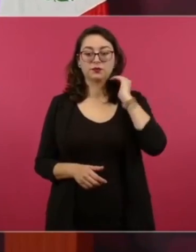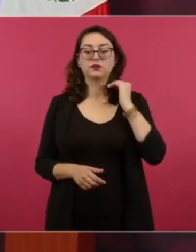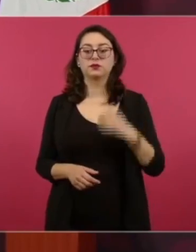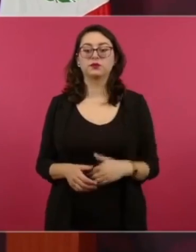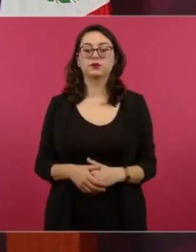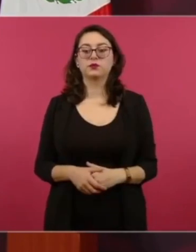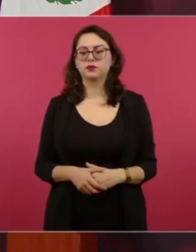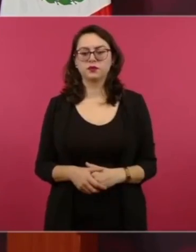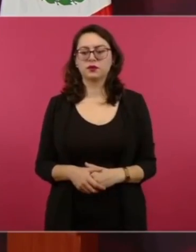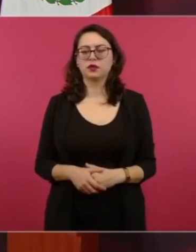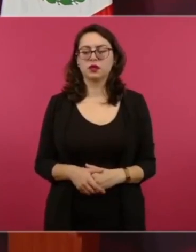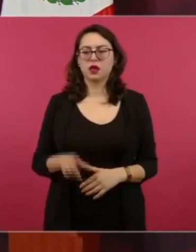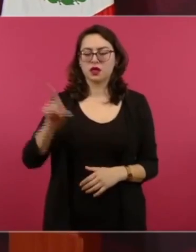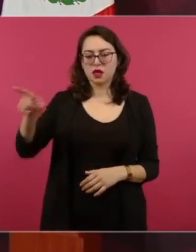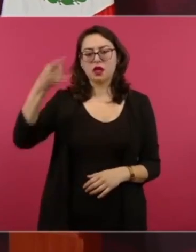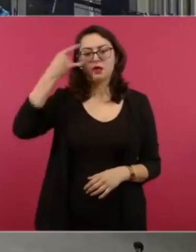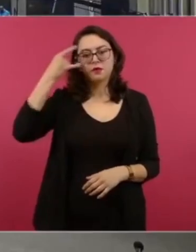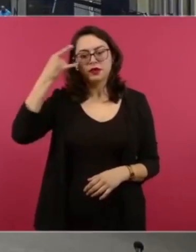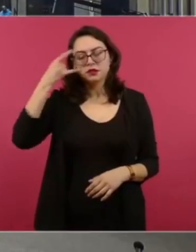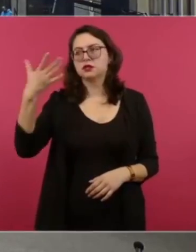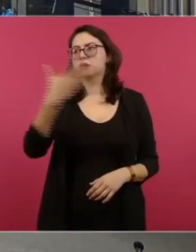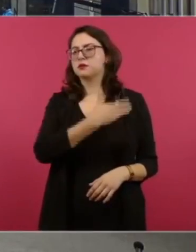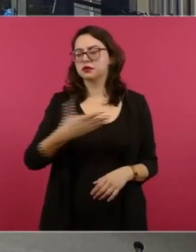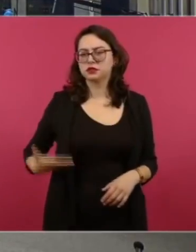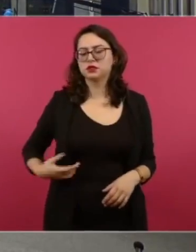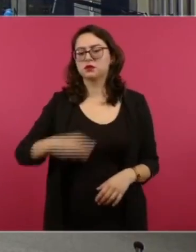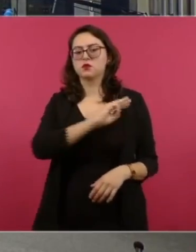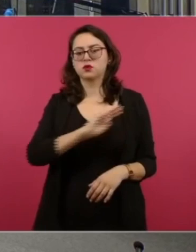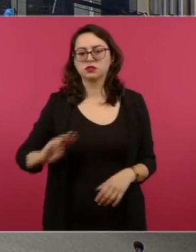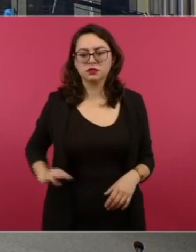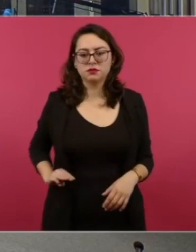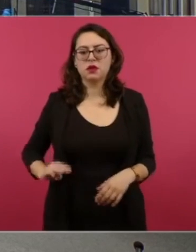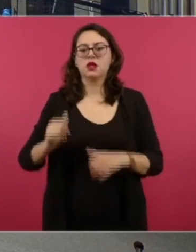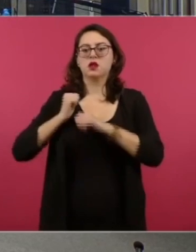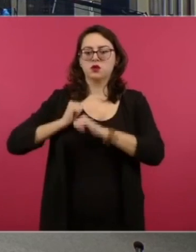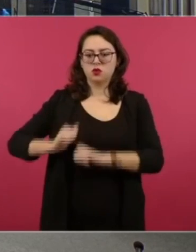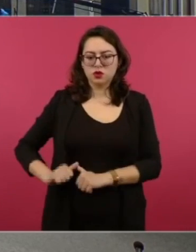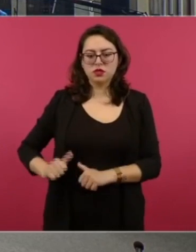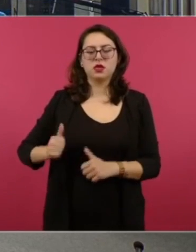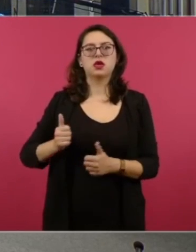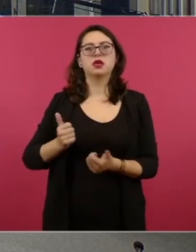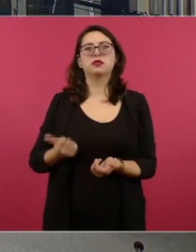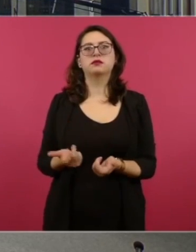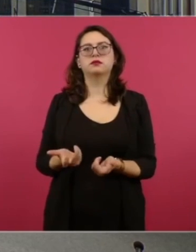presidentes municipales de Campeche, autoridades de Campeche,